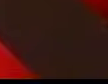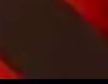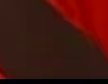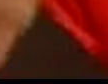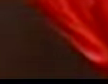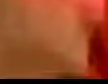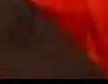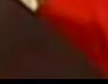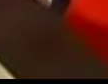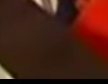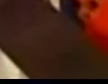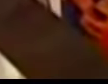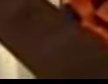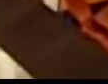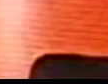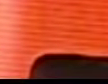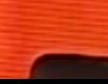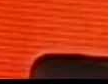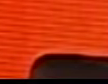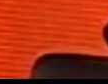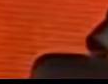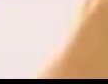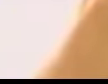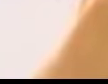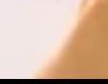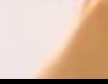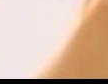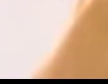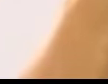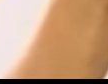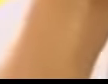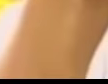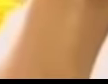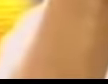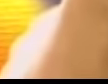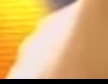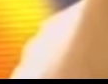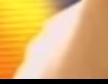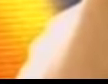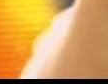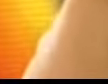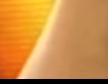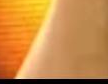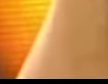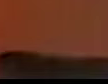chonda. ¿No había monos? Sí, había. Incluyendo usted, no, señor presidente, sí, te correcto.